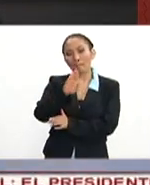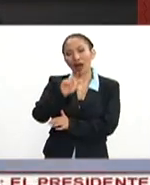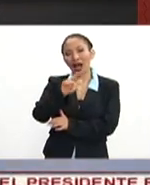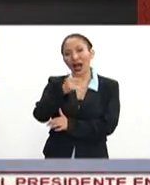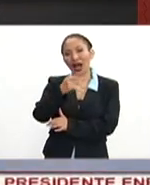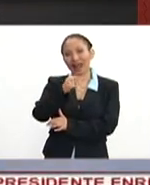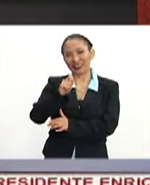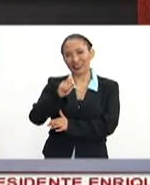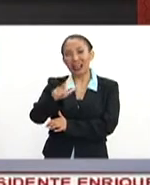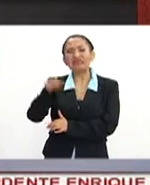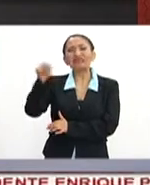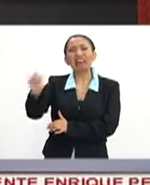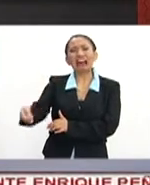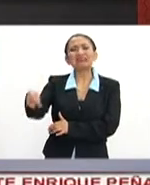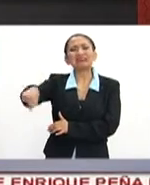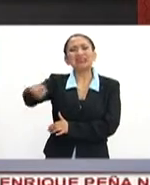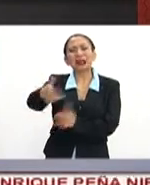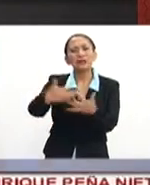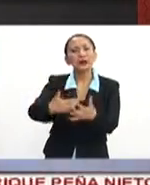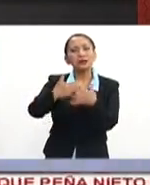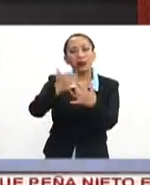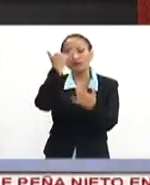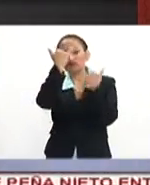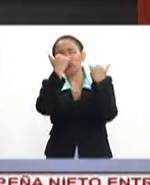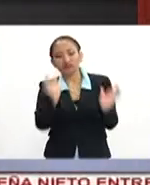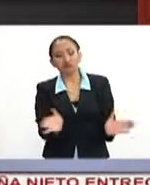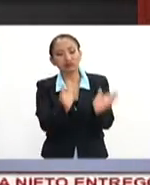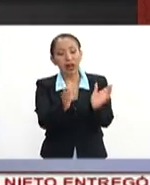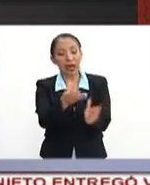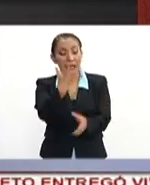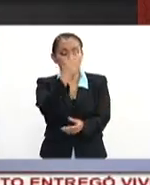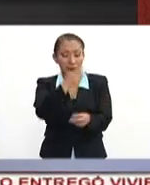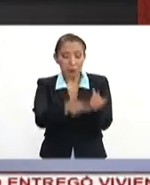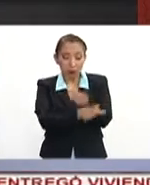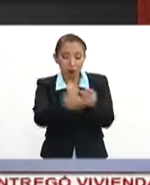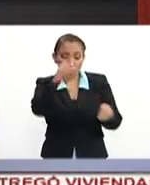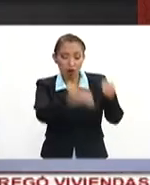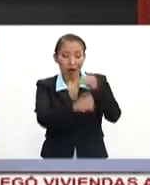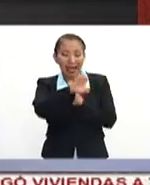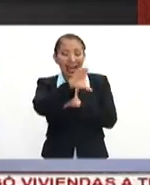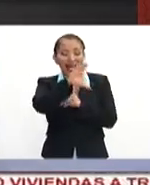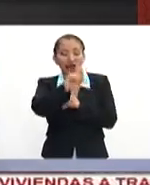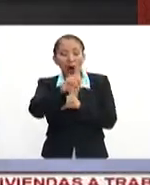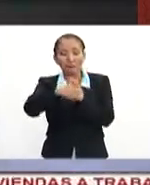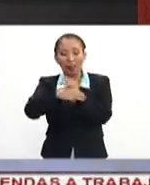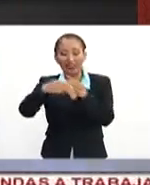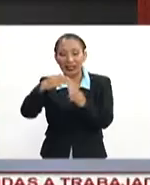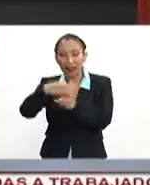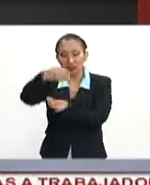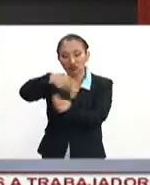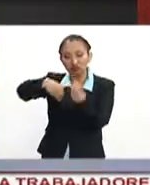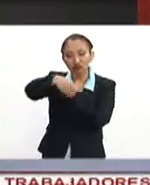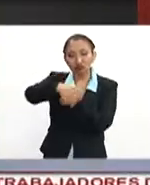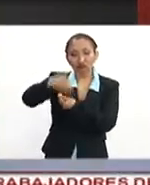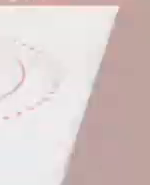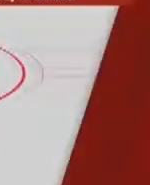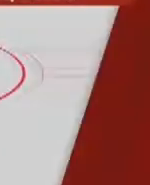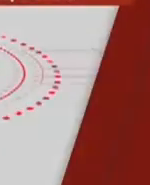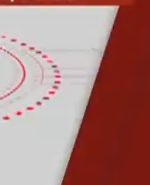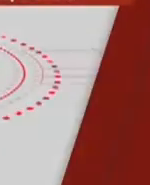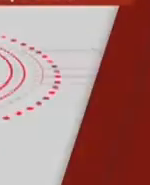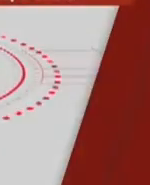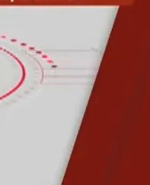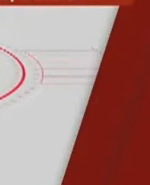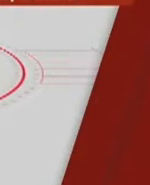que nos hable precisamente de esta empresa que promueve la innovación y la fabricación de ecomateriales sustentables. Ingeniero, ¿cómo te va? Muy buenos